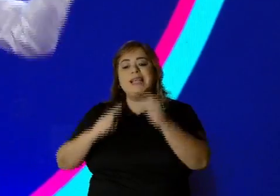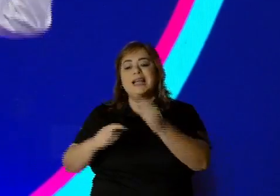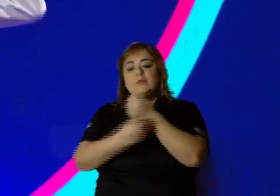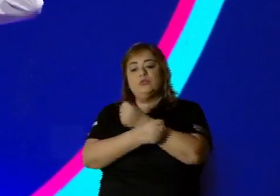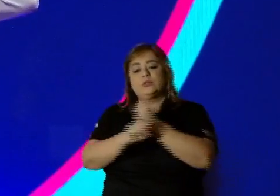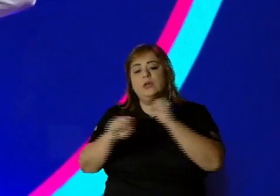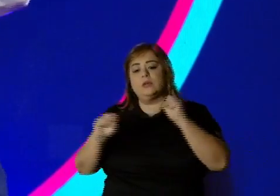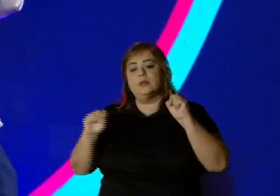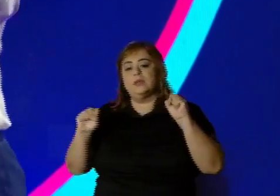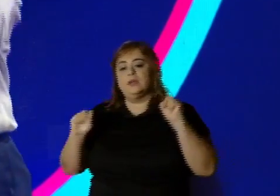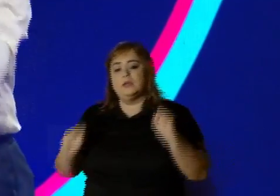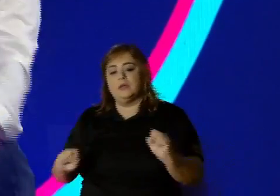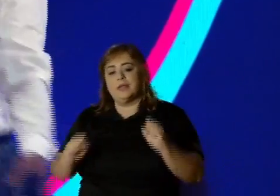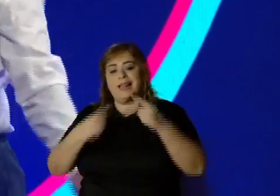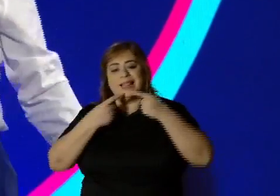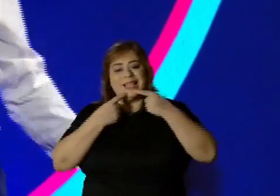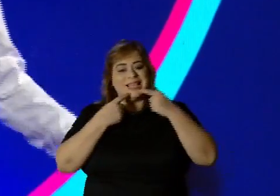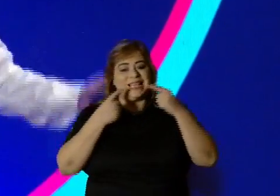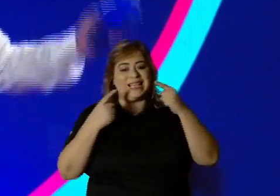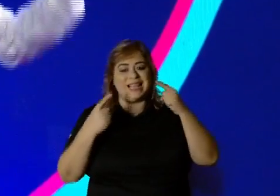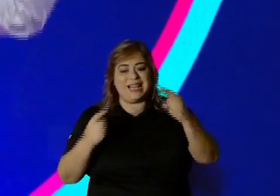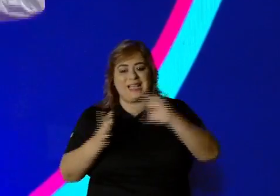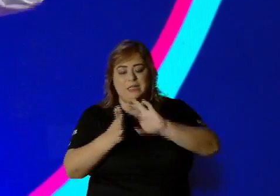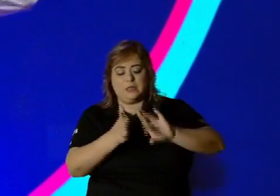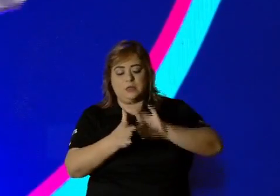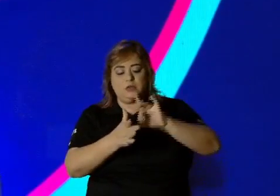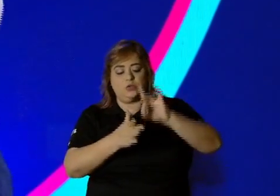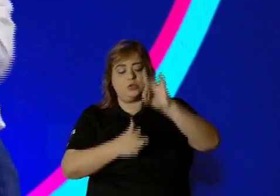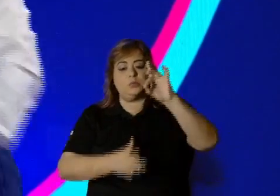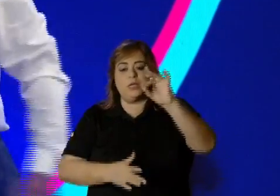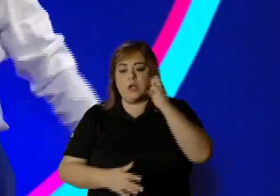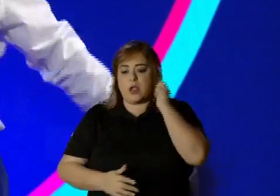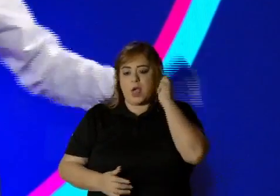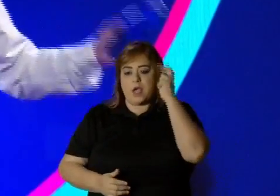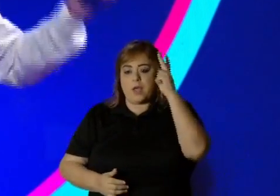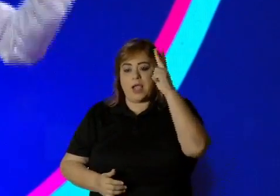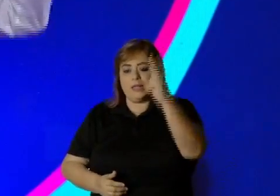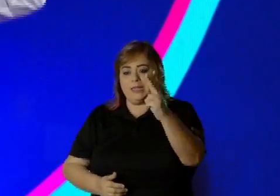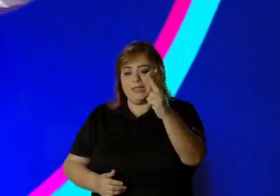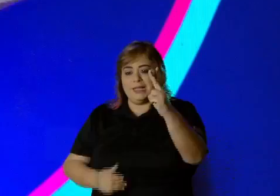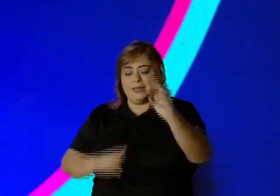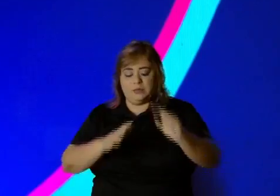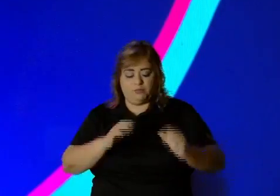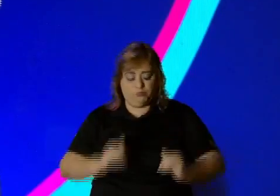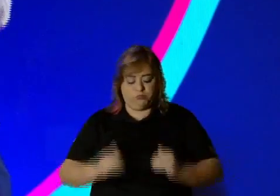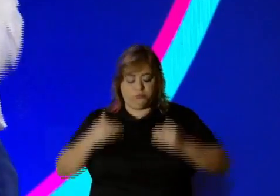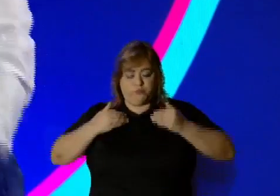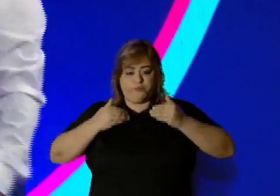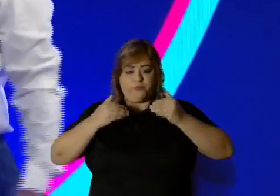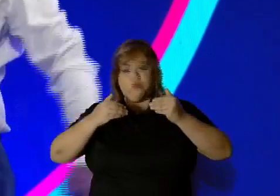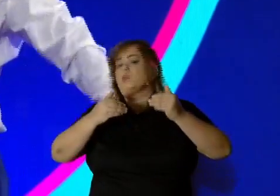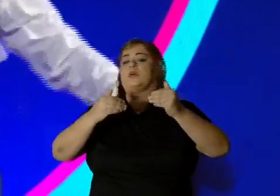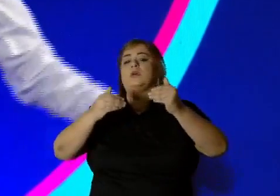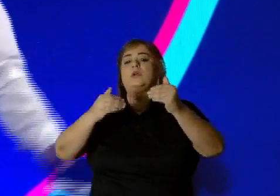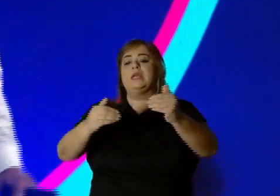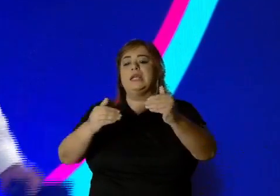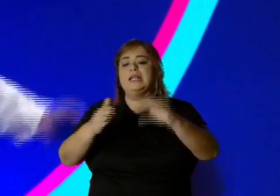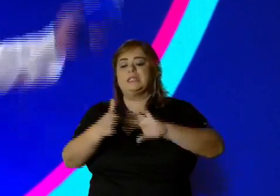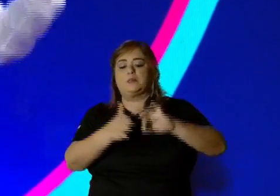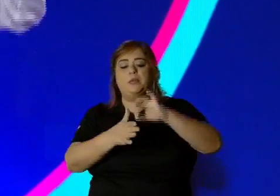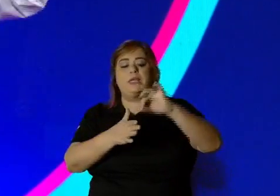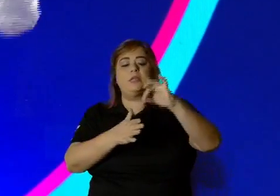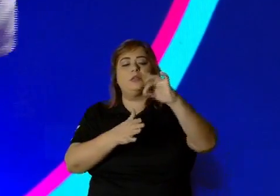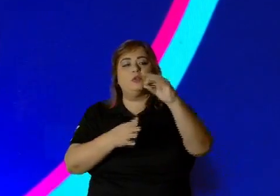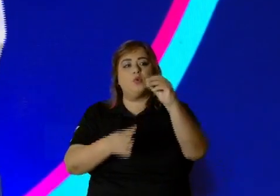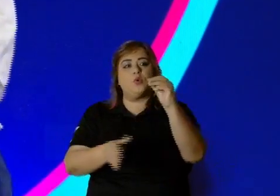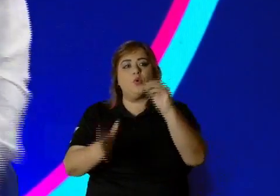salvación, gloria a Dios, declaramos que el espíritu de evangelismo se levanta, declaramos que el espíritu de enseñanza se levanta